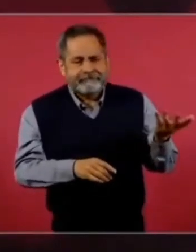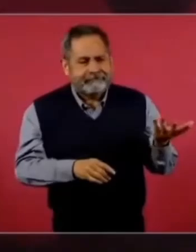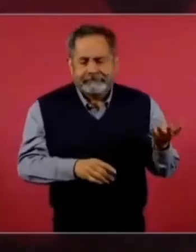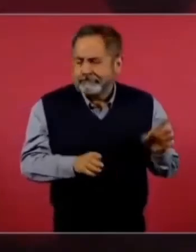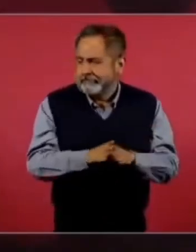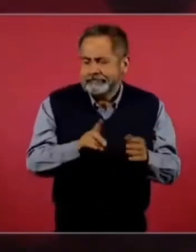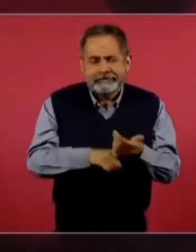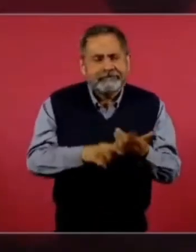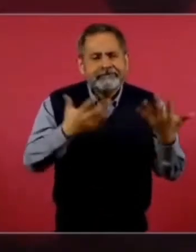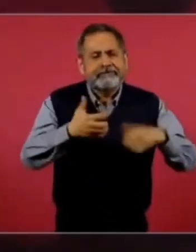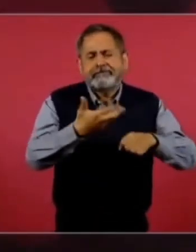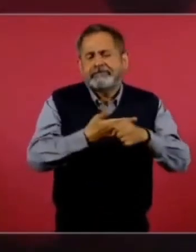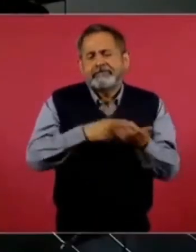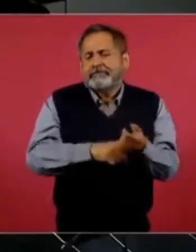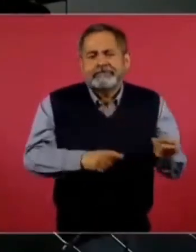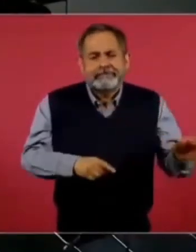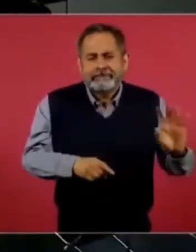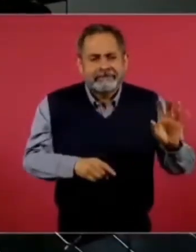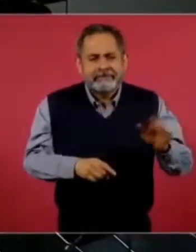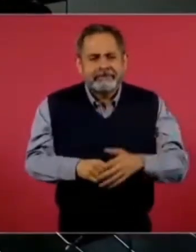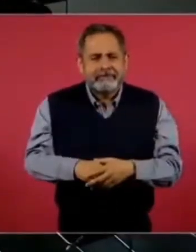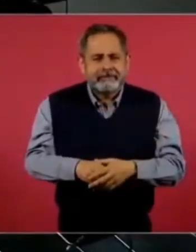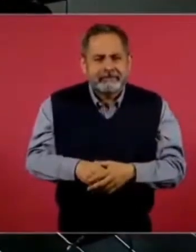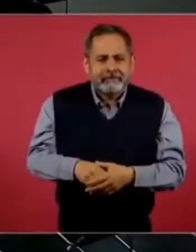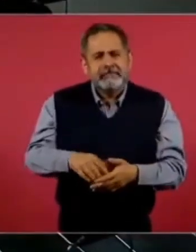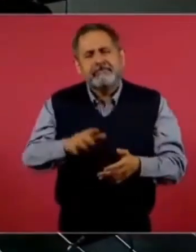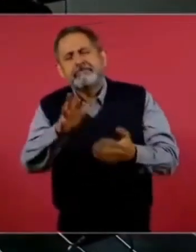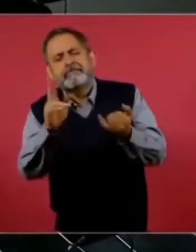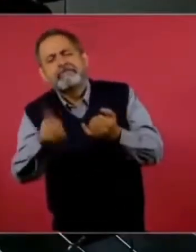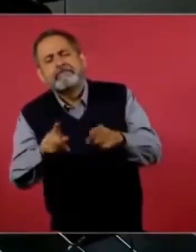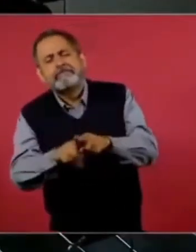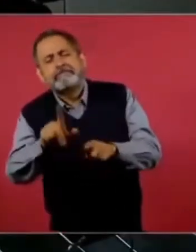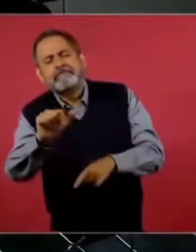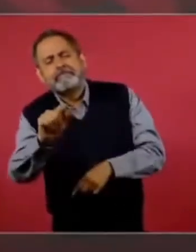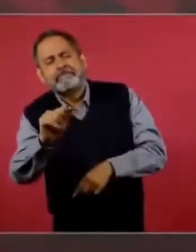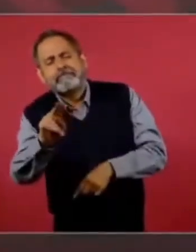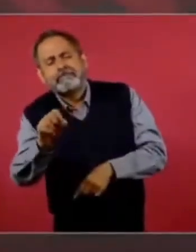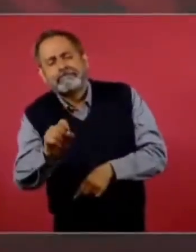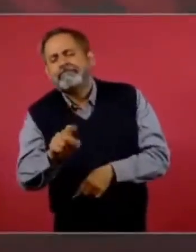eran empresas Tipo latinos. tipo latinos,